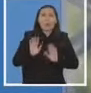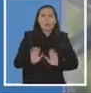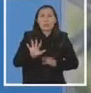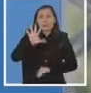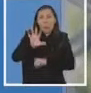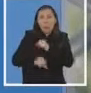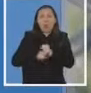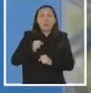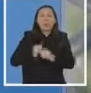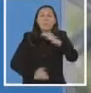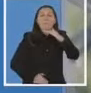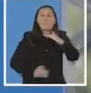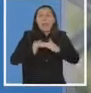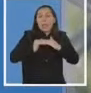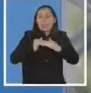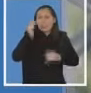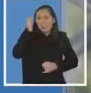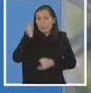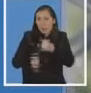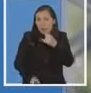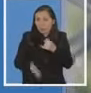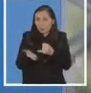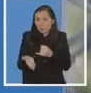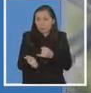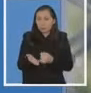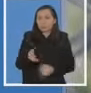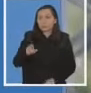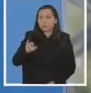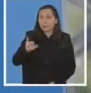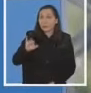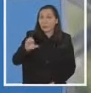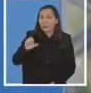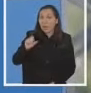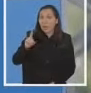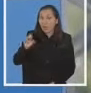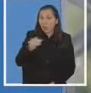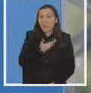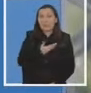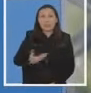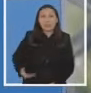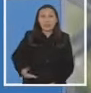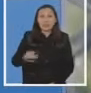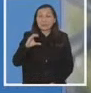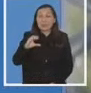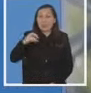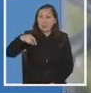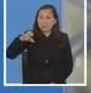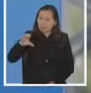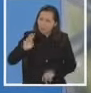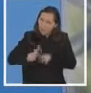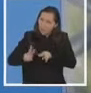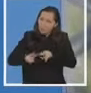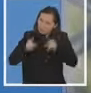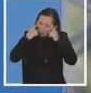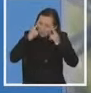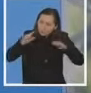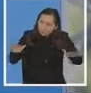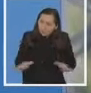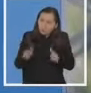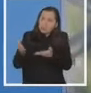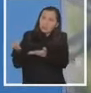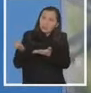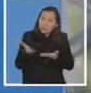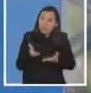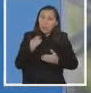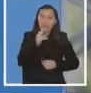es el plazo máximo. Ricardo, presidente de la CPC, hagamos los esfuerzos. Invitemos